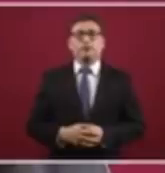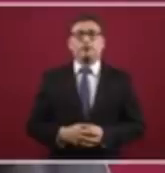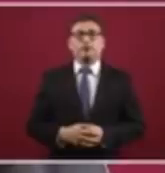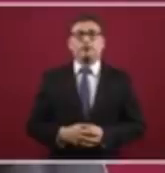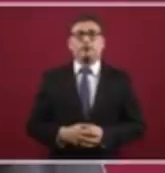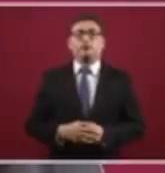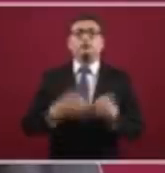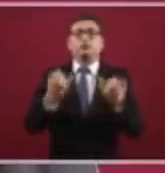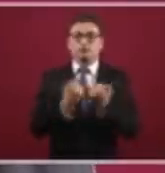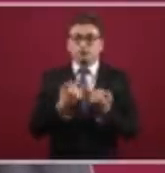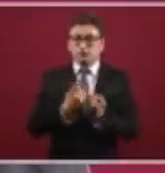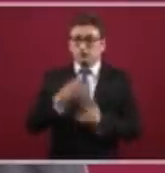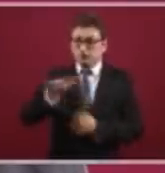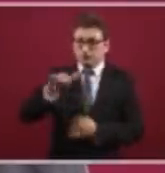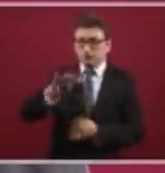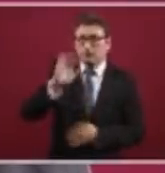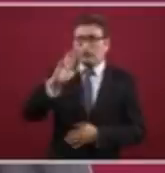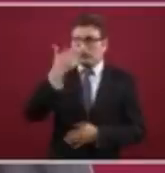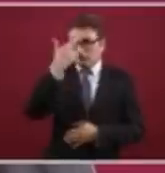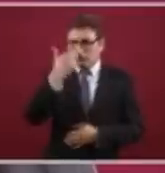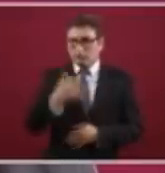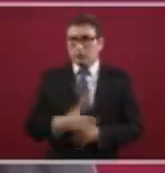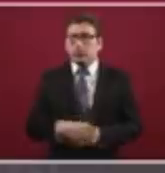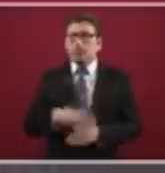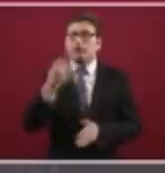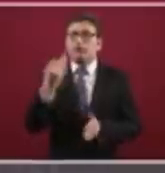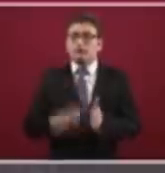recordarles que tenemos pendientes